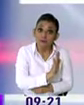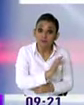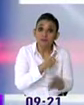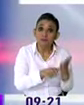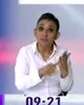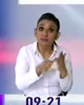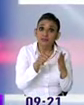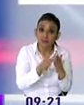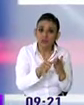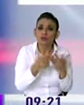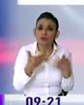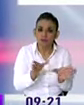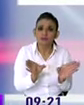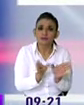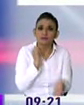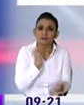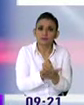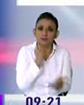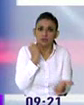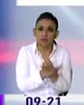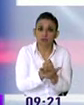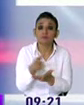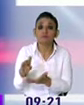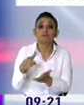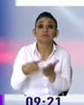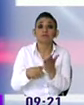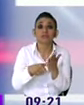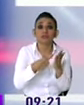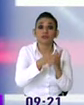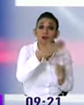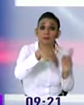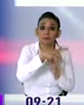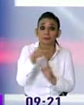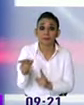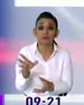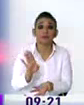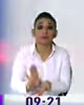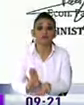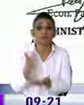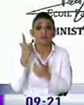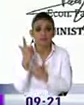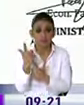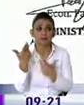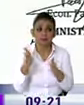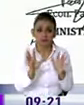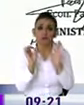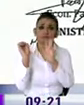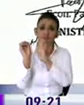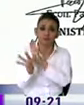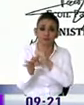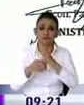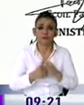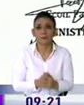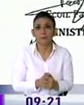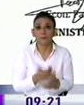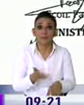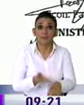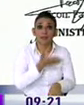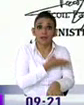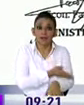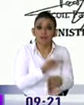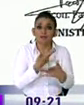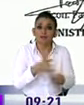había certificado que la operación entre el Ministerio del Ambiente y el ISFA sí se efectuó. Sobre la base de lo expuesto y en atención